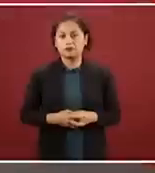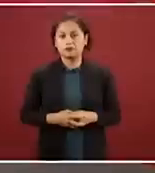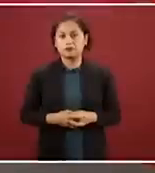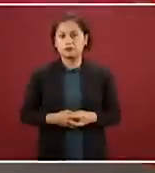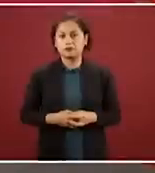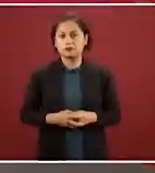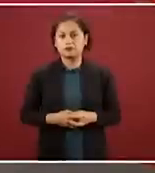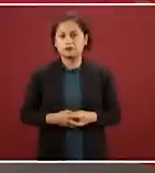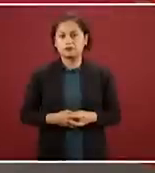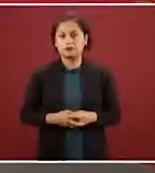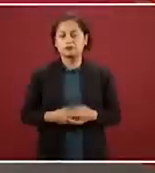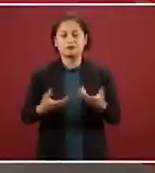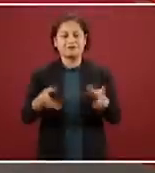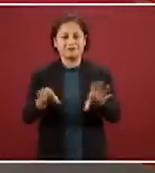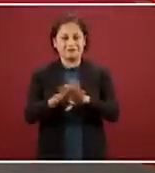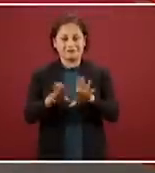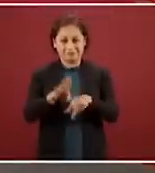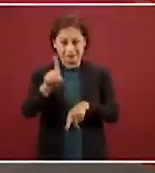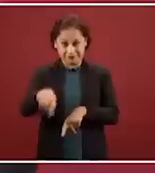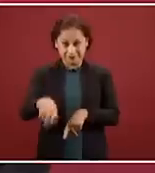Imagínense las pantalladas que les pegaban.